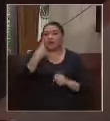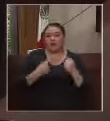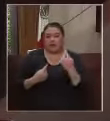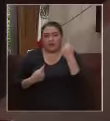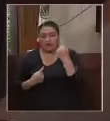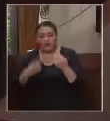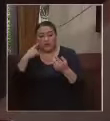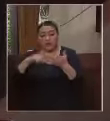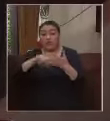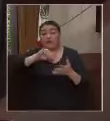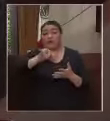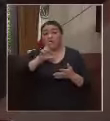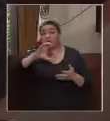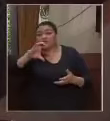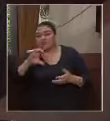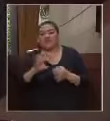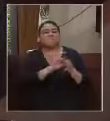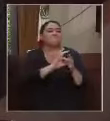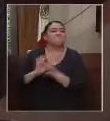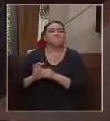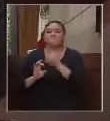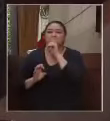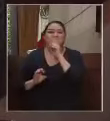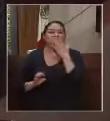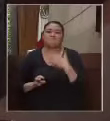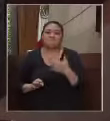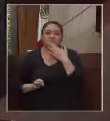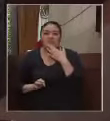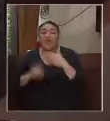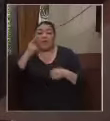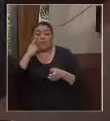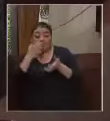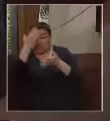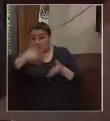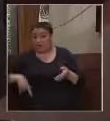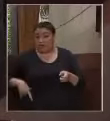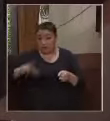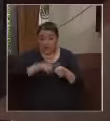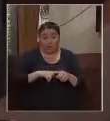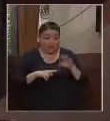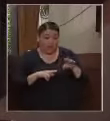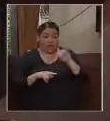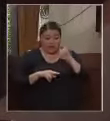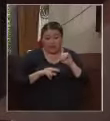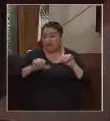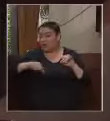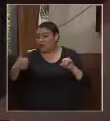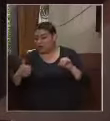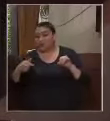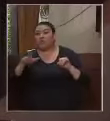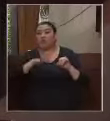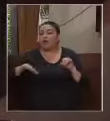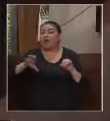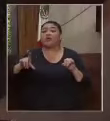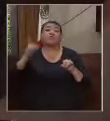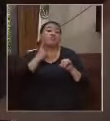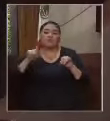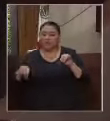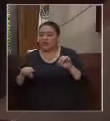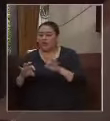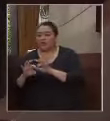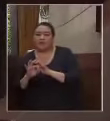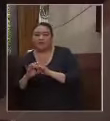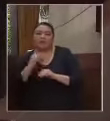40 vulneraron el principio de uniformidad, pues celebraron un convenio de candidatura común cuando debían ir en